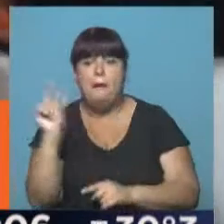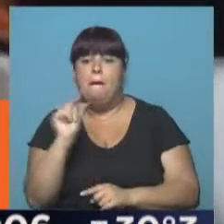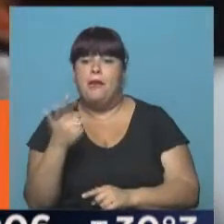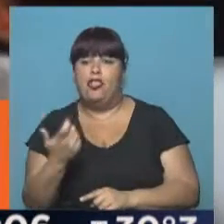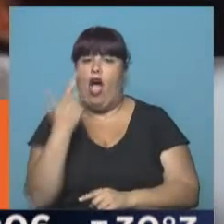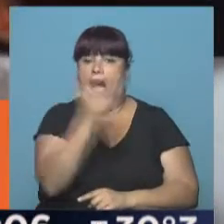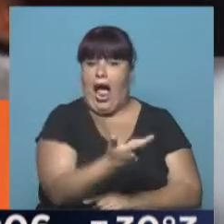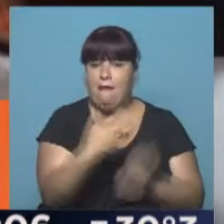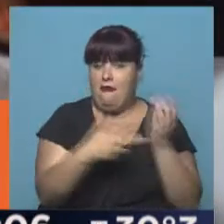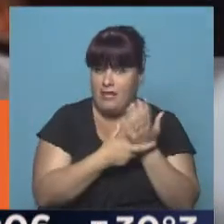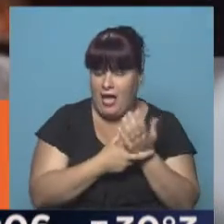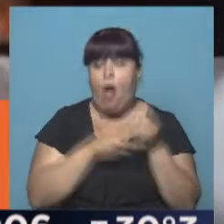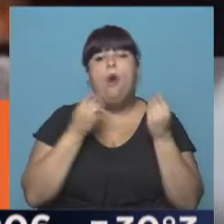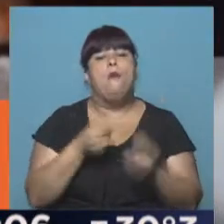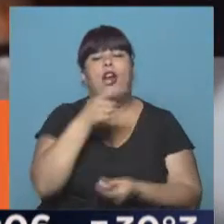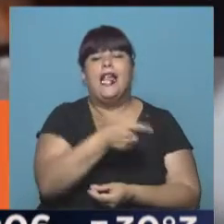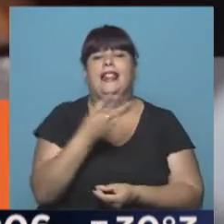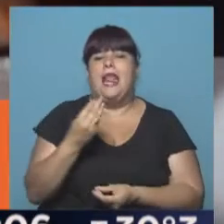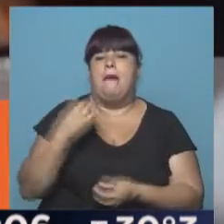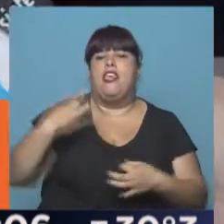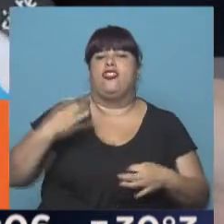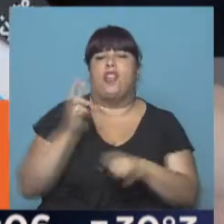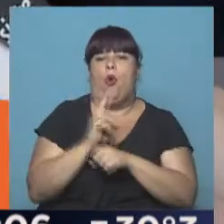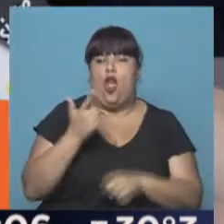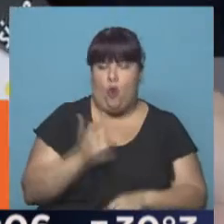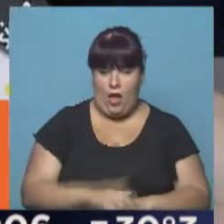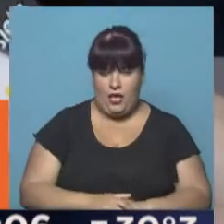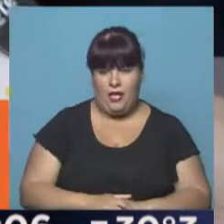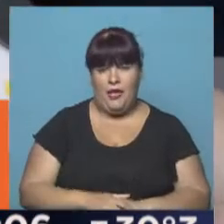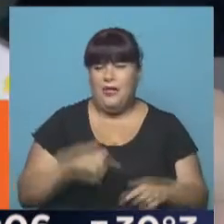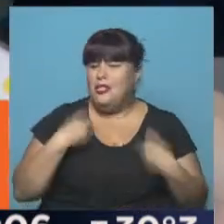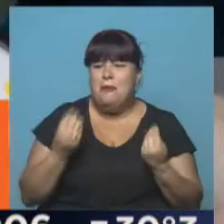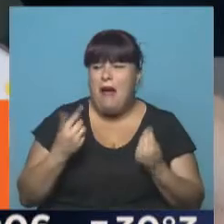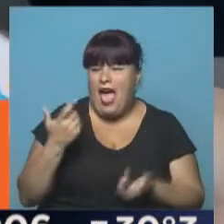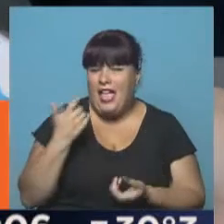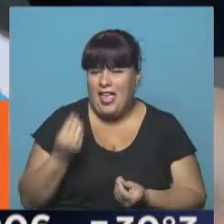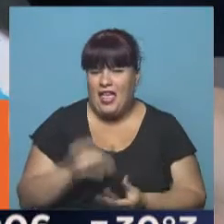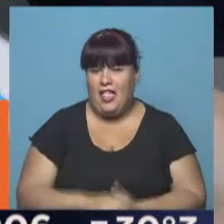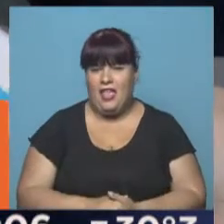había prestado el arma al fiscal, ya que temía por su seguridad. ¿Pero para qué la querés?